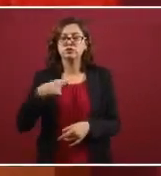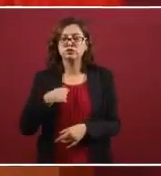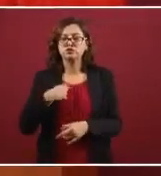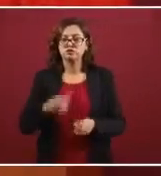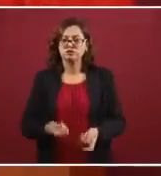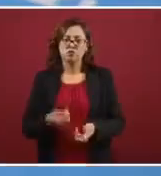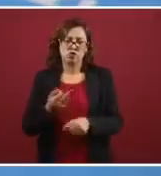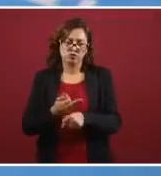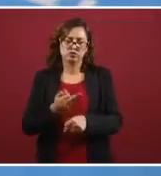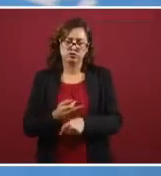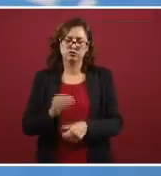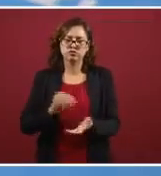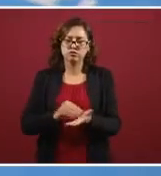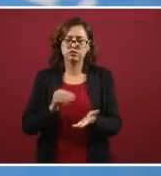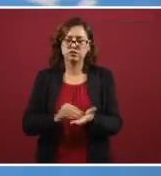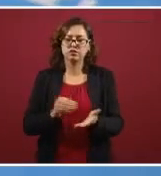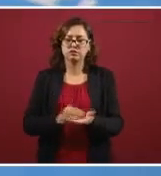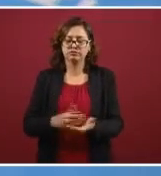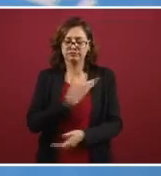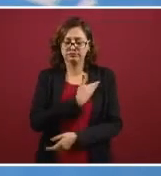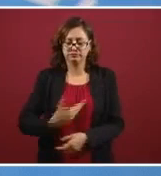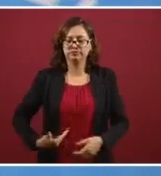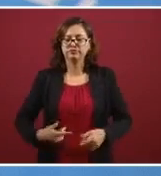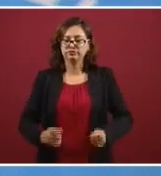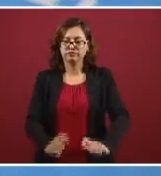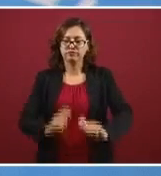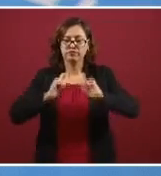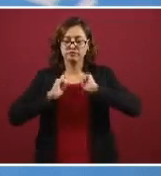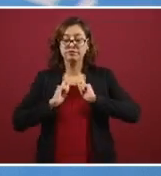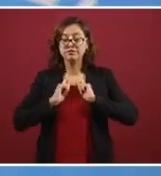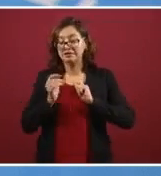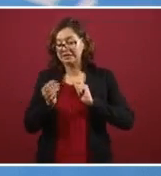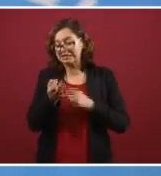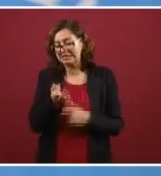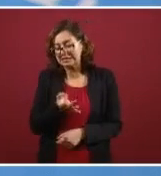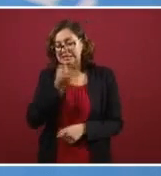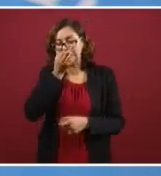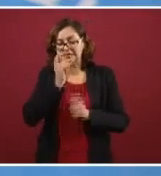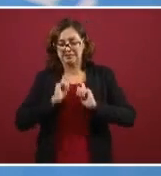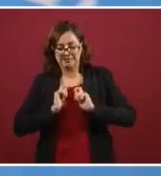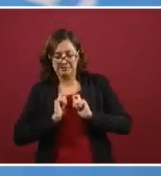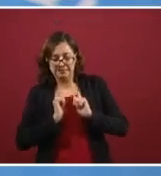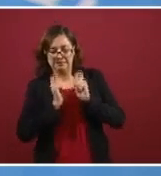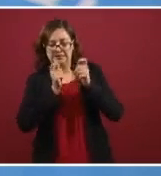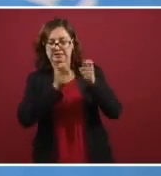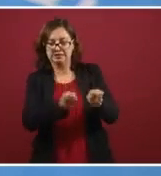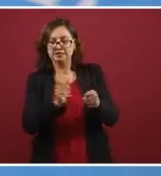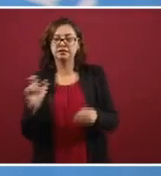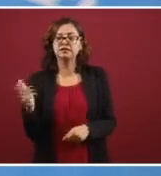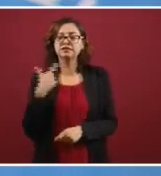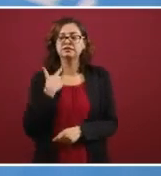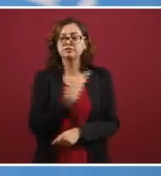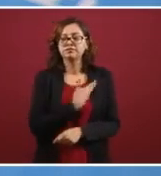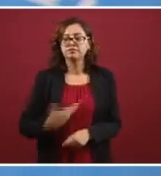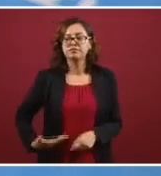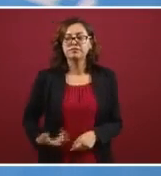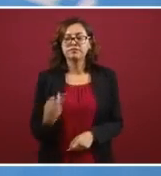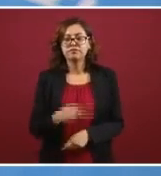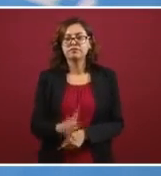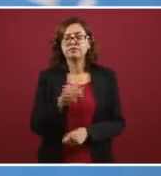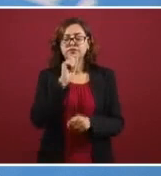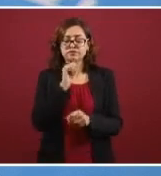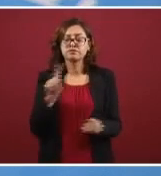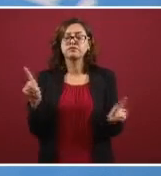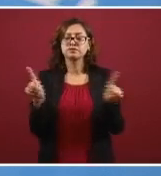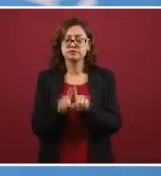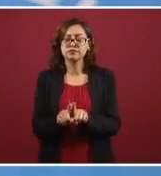conferencia, pronto expresidenta de la conferencia, pero en realidad también no dejo de